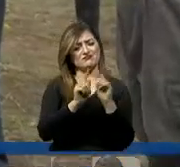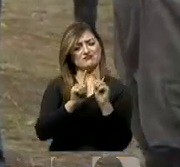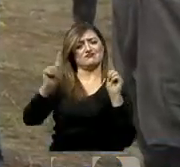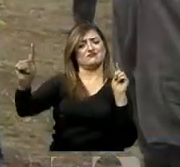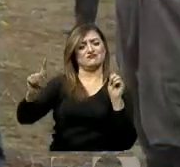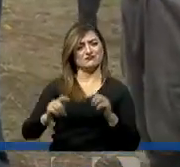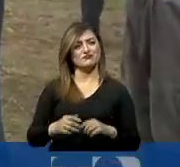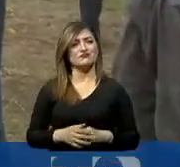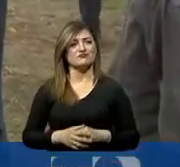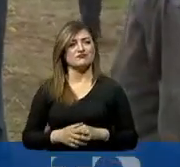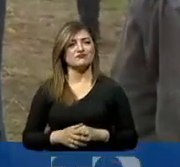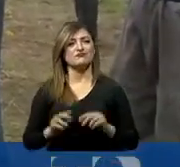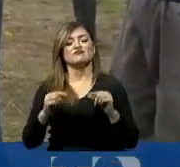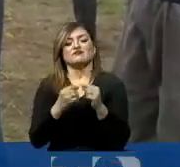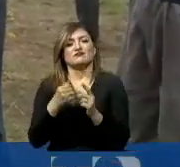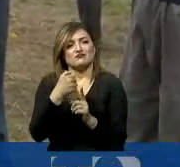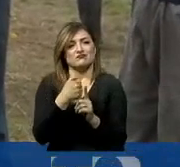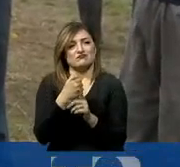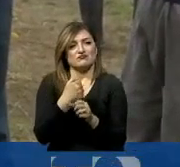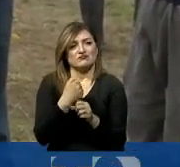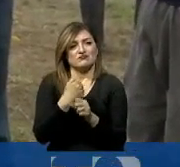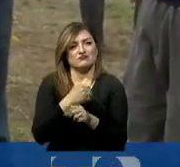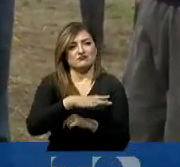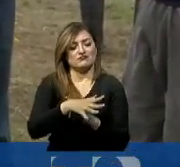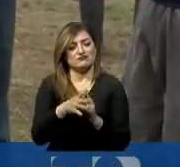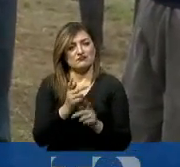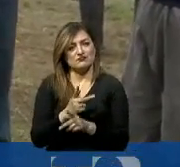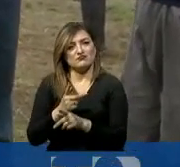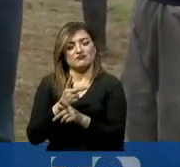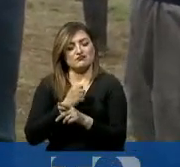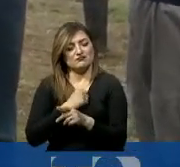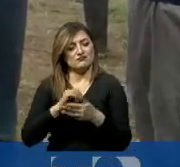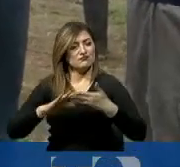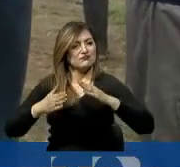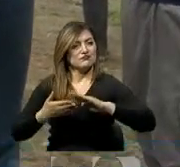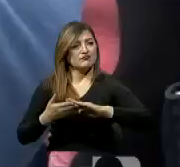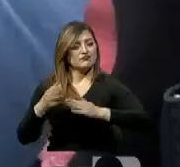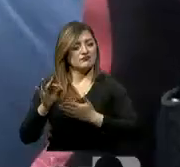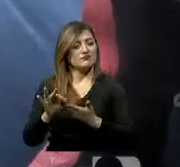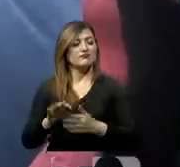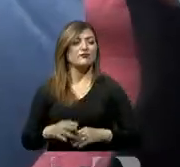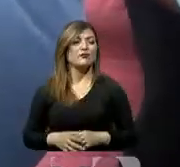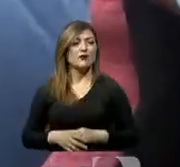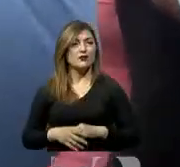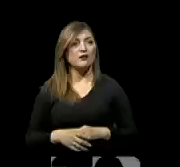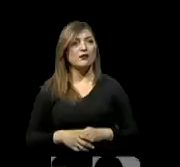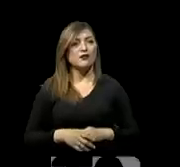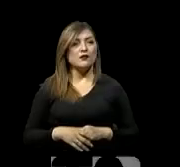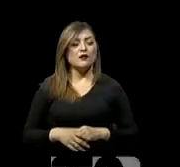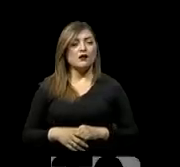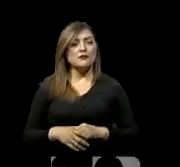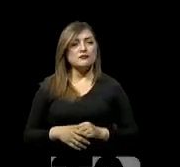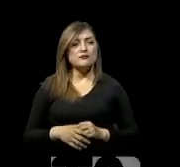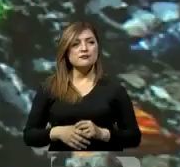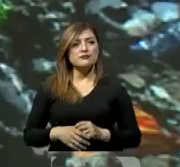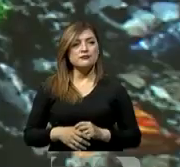un frente o hacer un gremio para seguir trabajando por el medio ambiente para nuestras comunidades y el cantón también. En Orellana, Mario Bejarano,